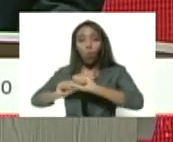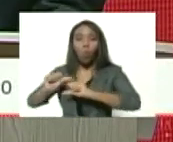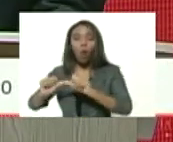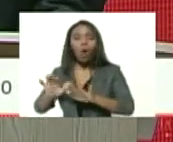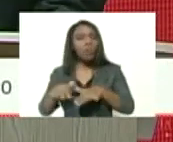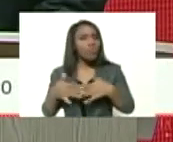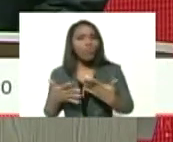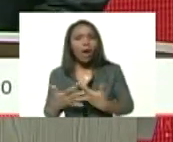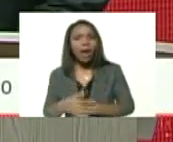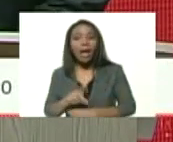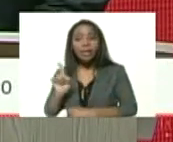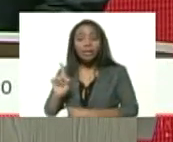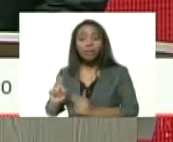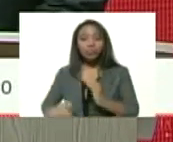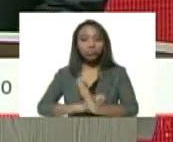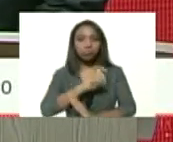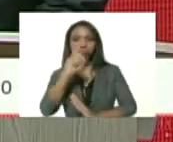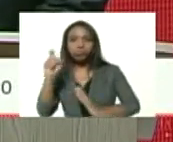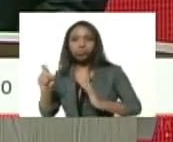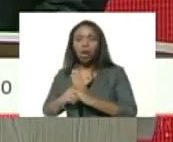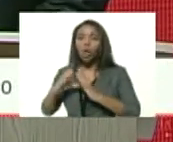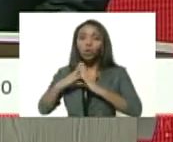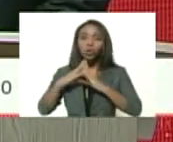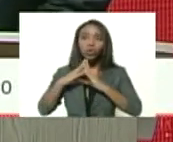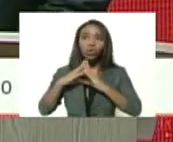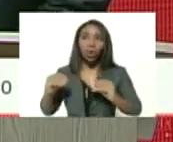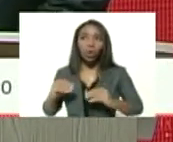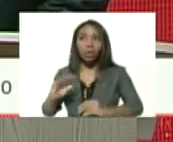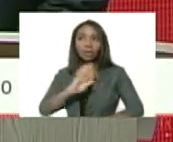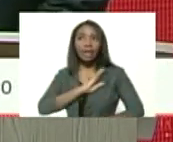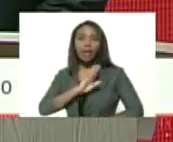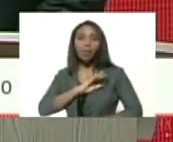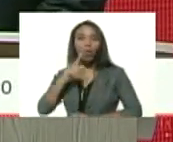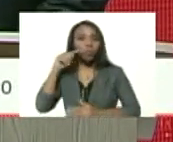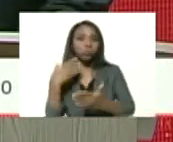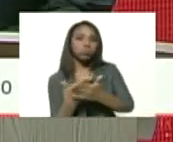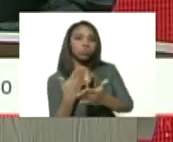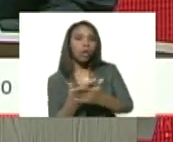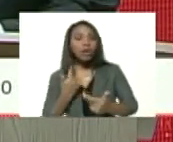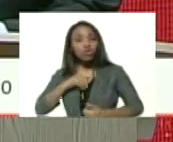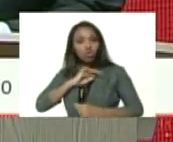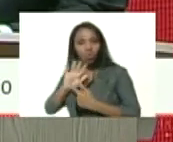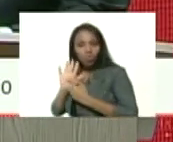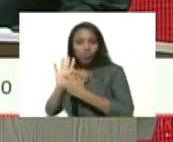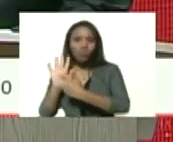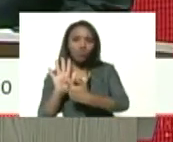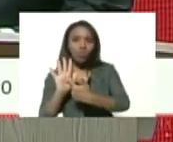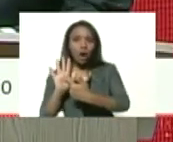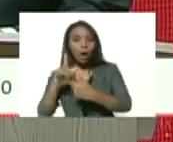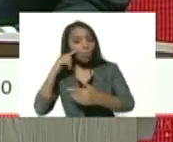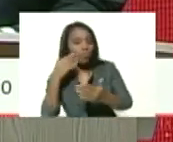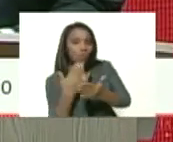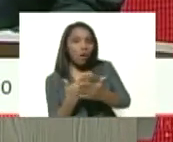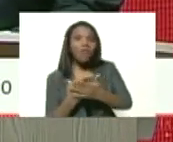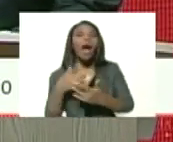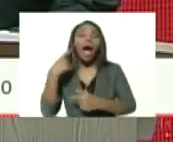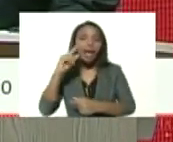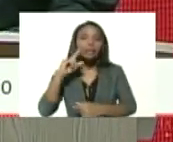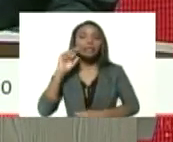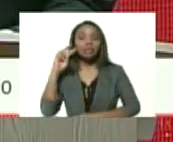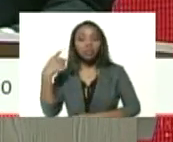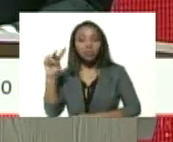cuales absolutamente de todas tenemos pruebas y hemos mostrado pruebas y